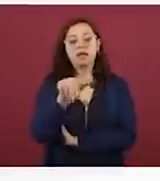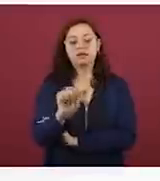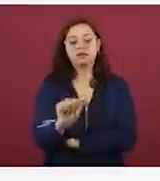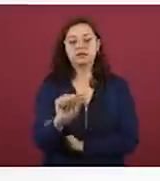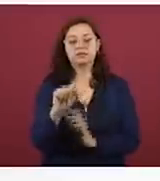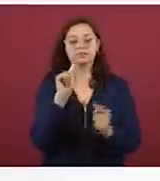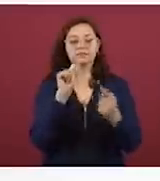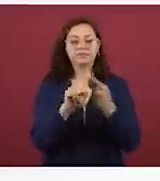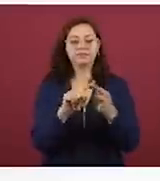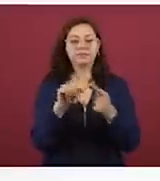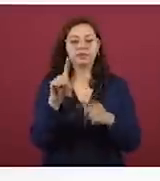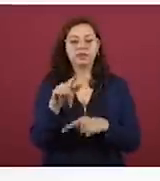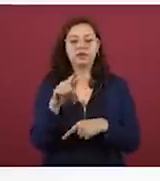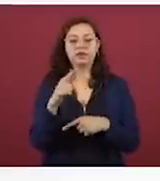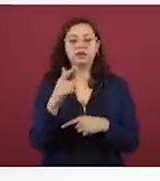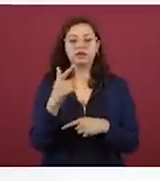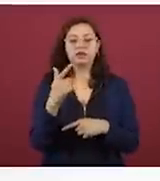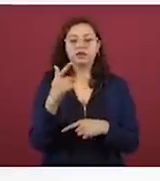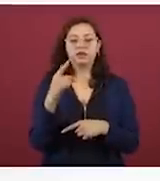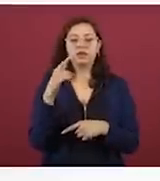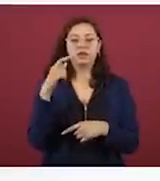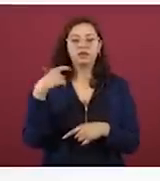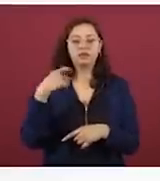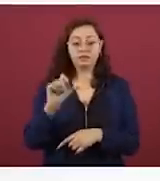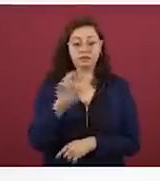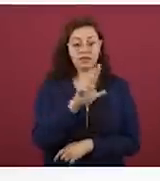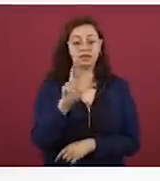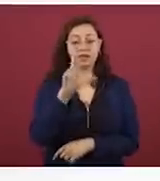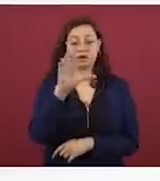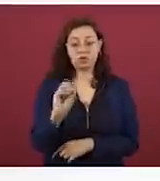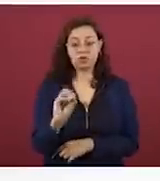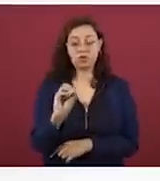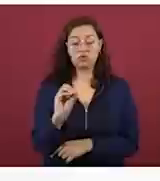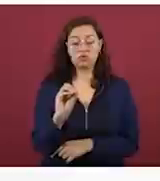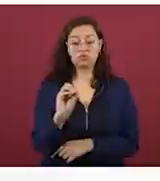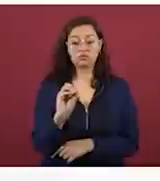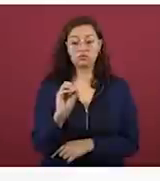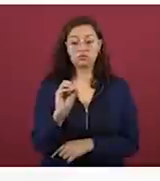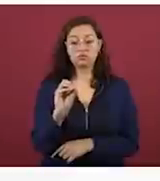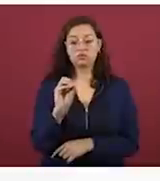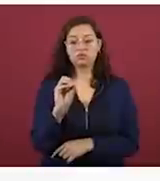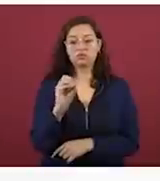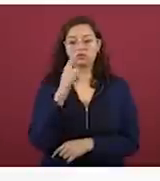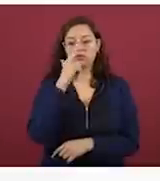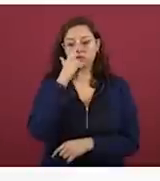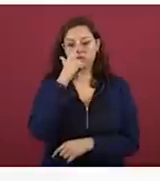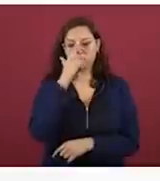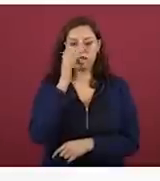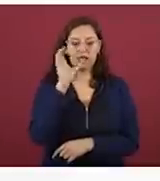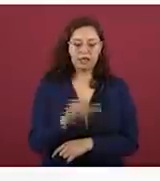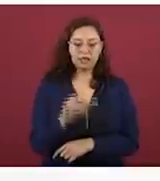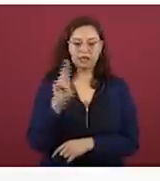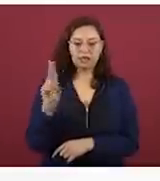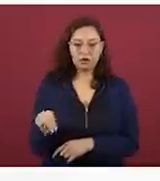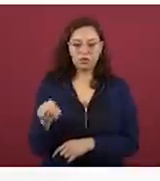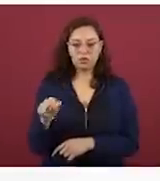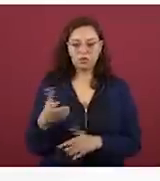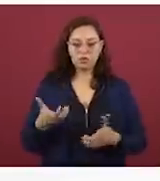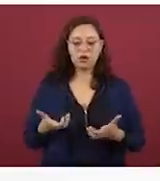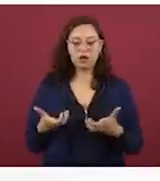gasolinera Aeropuertos y Servicios en Quintana Roo, en Benito Juárez, Cancún, es en la